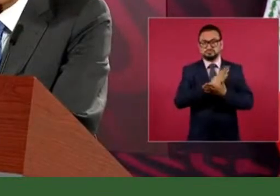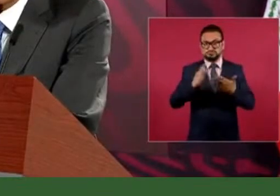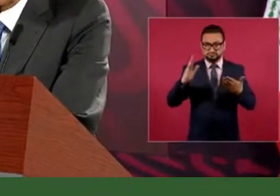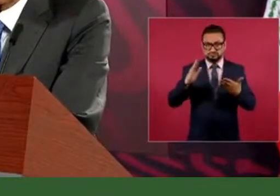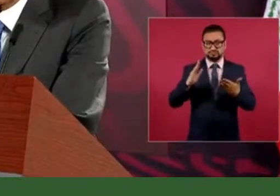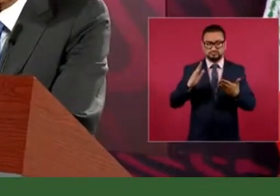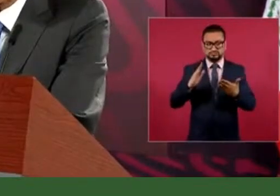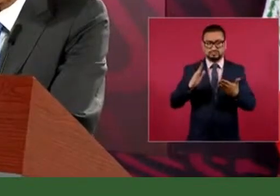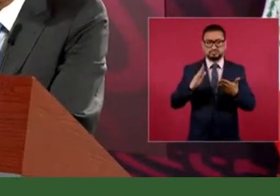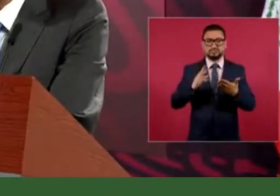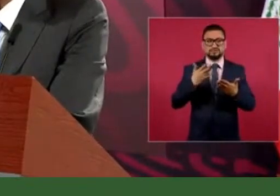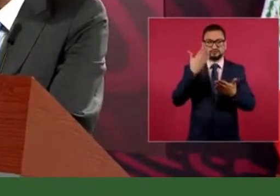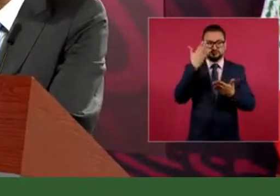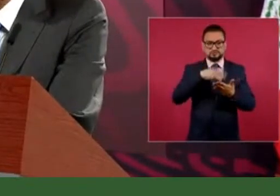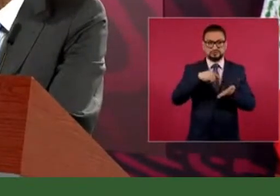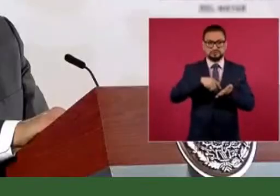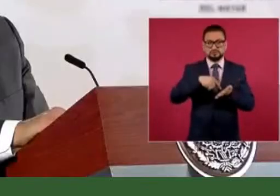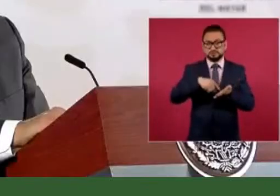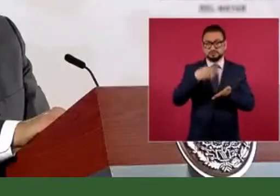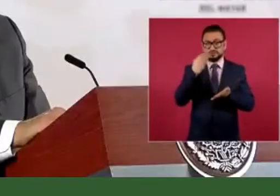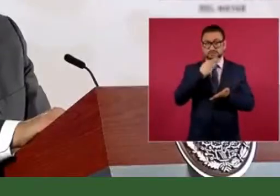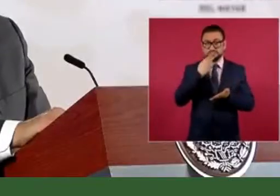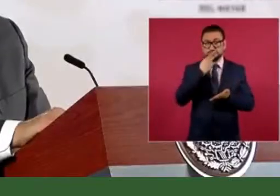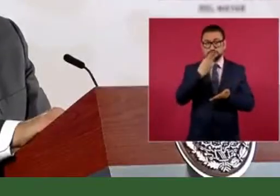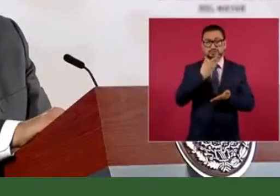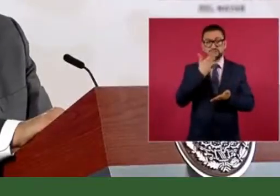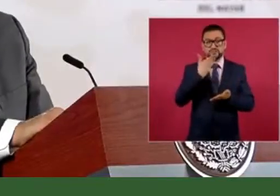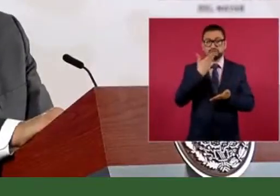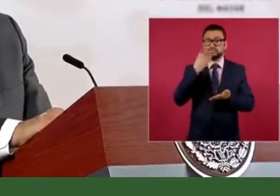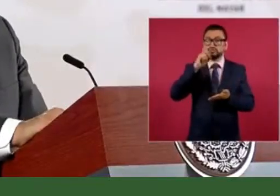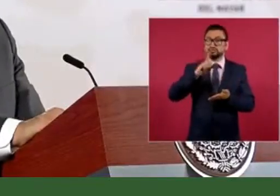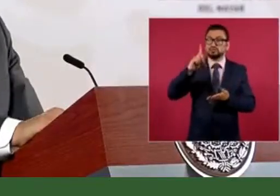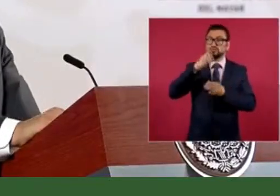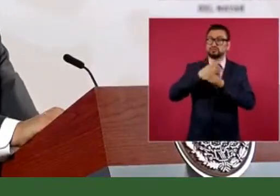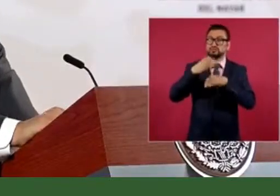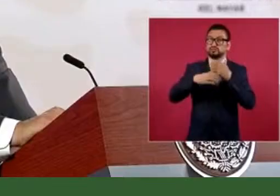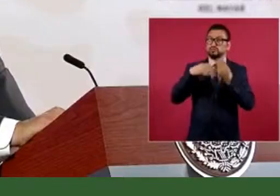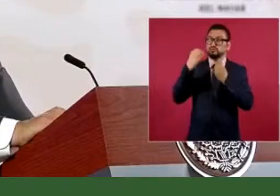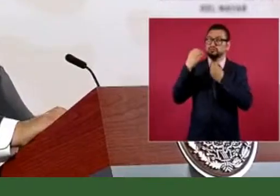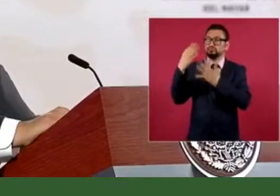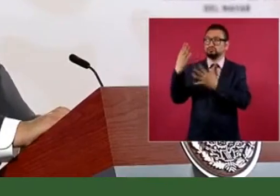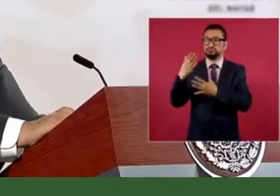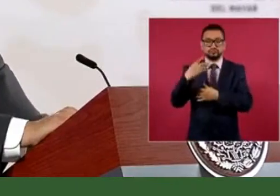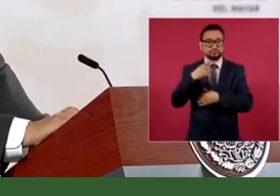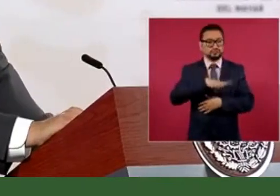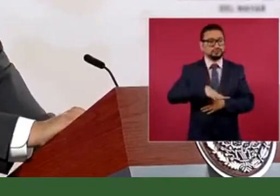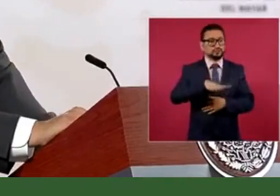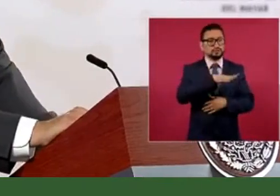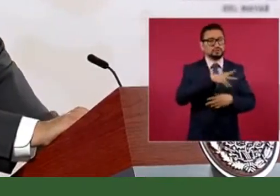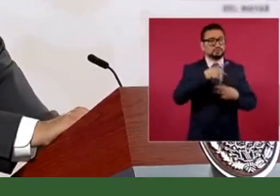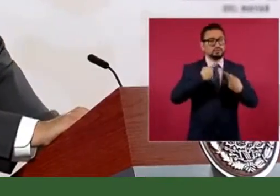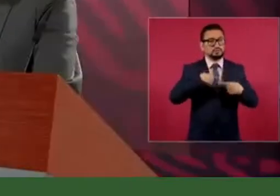aplicando el principio bíblico de que a Dios lo que es de Dios y al César lo que es del César.